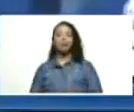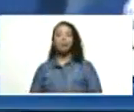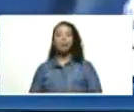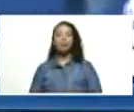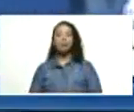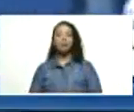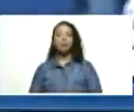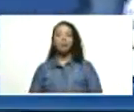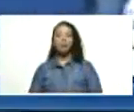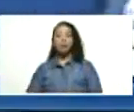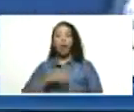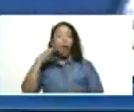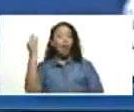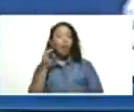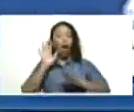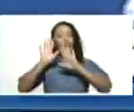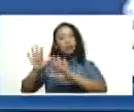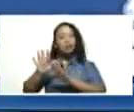Esa es la verdad.